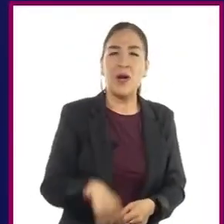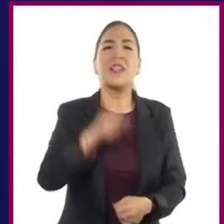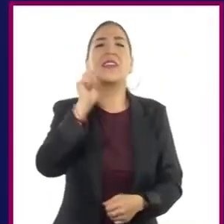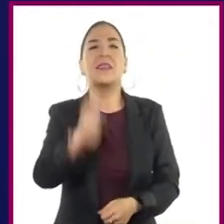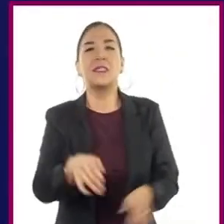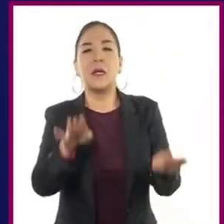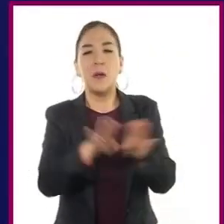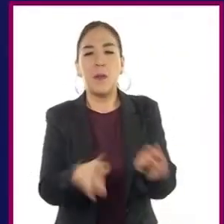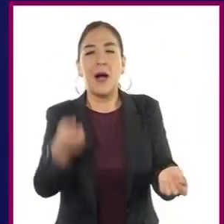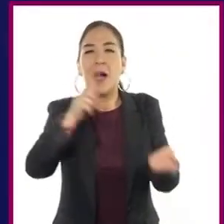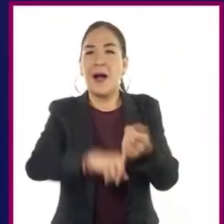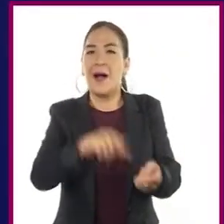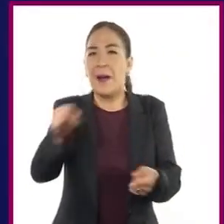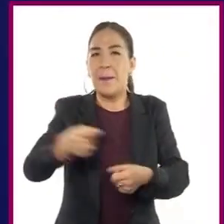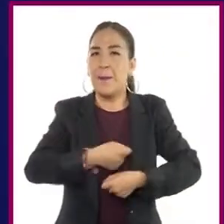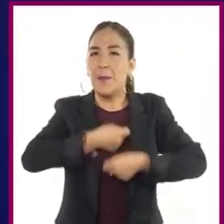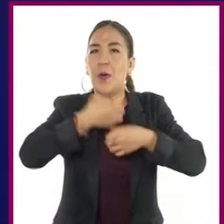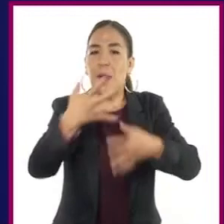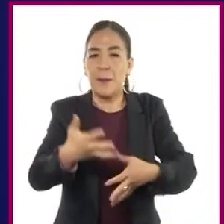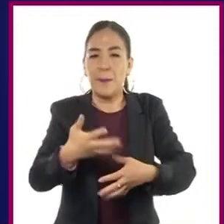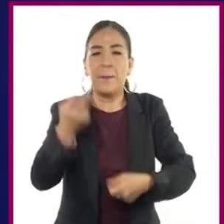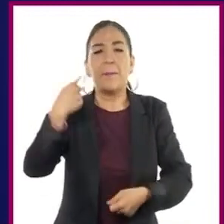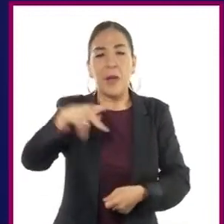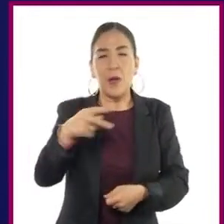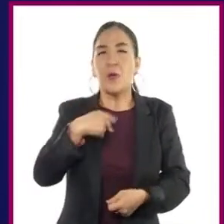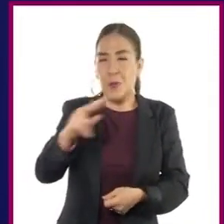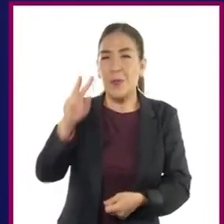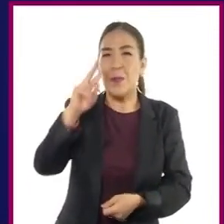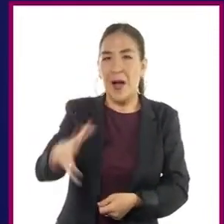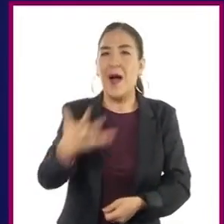del todo en este poema, pero puedo ver que